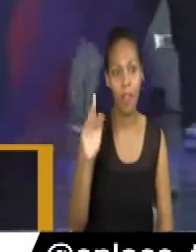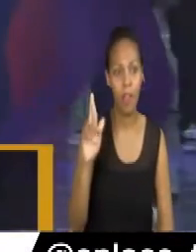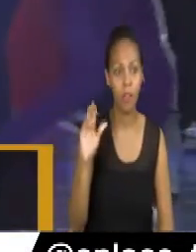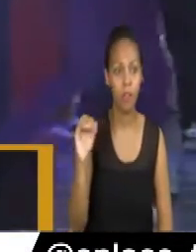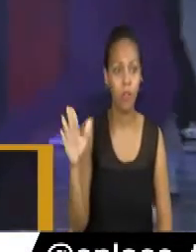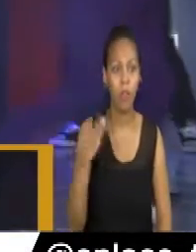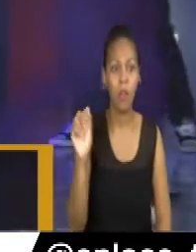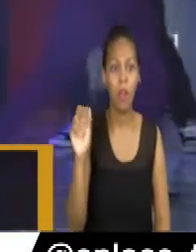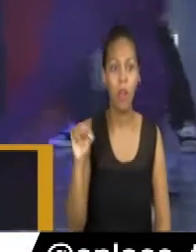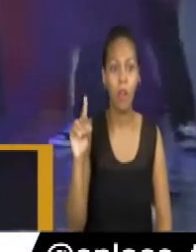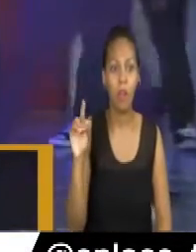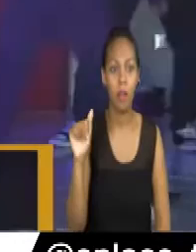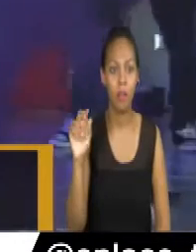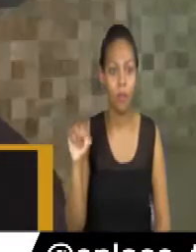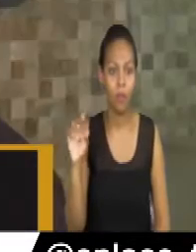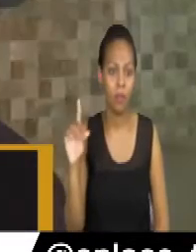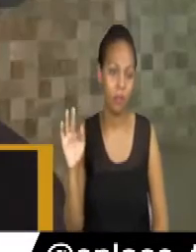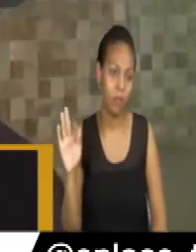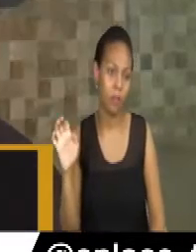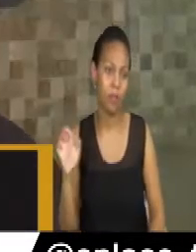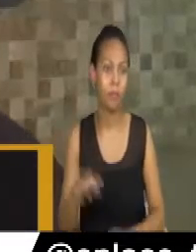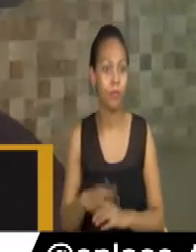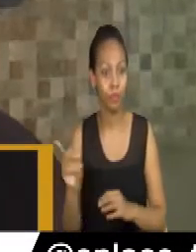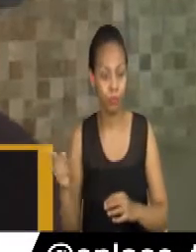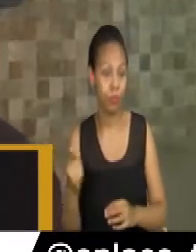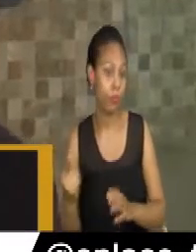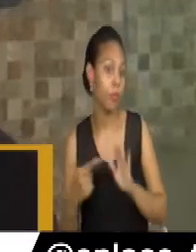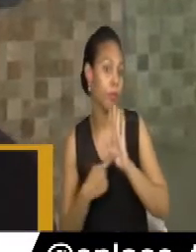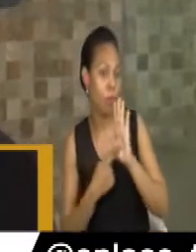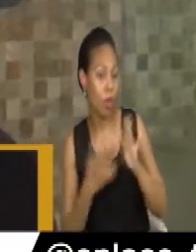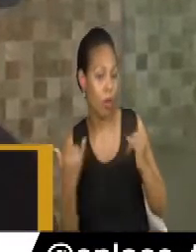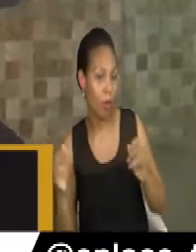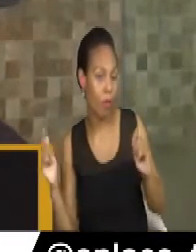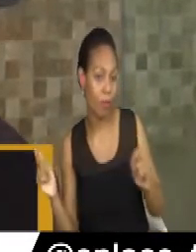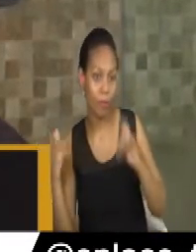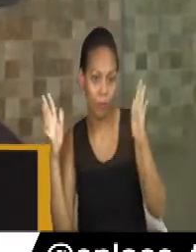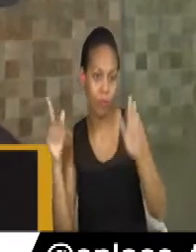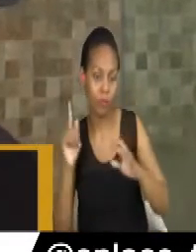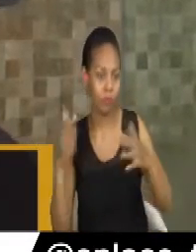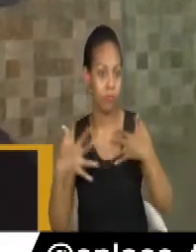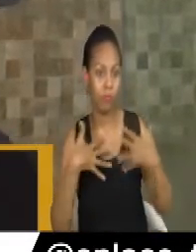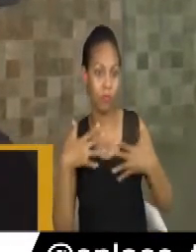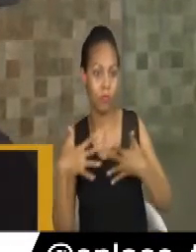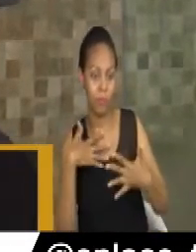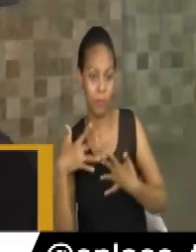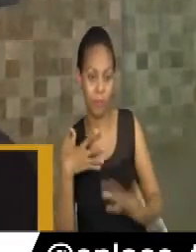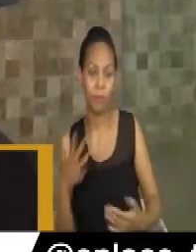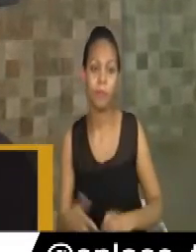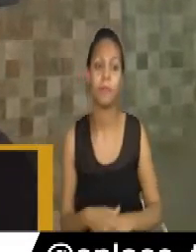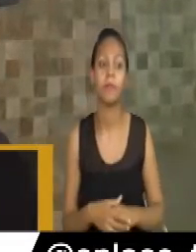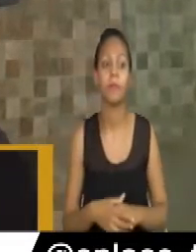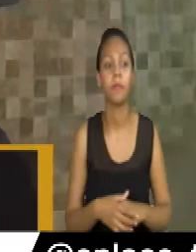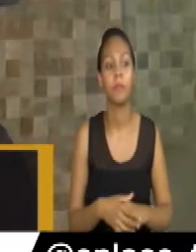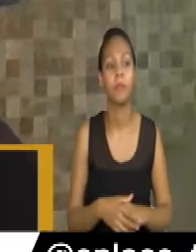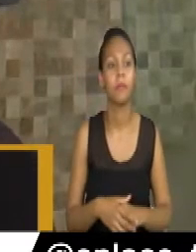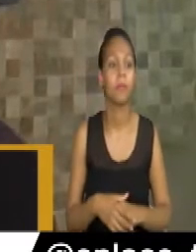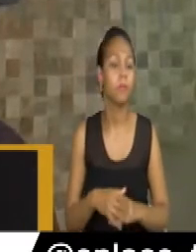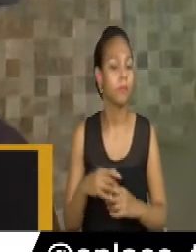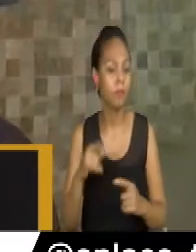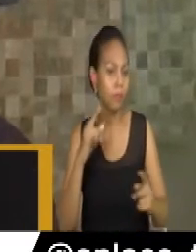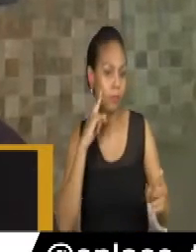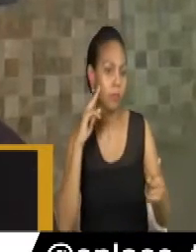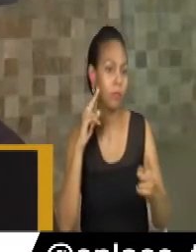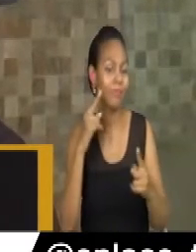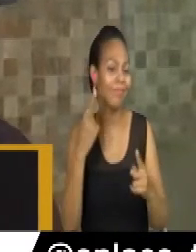formato, en pequeño formato, del festival que estamos organizando teatralmente emparejados, es con requisiciones